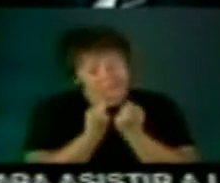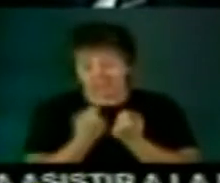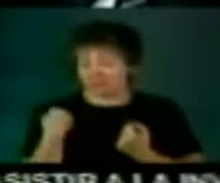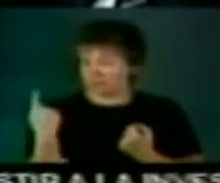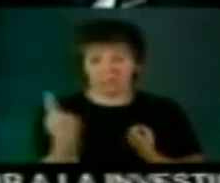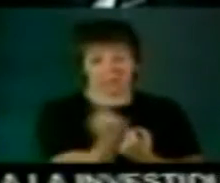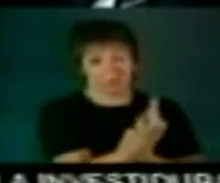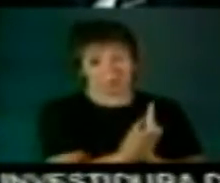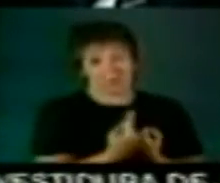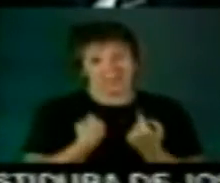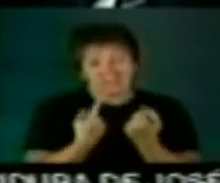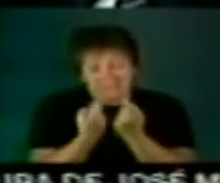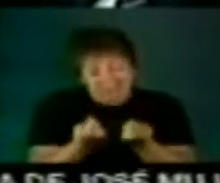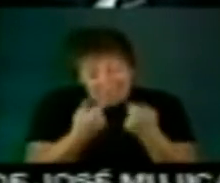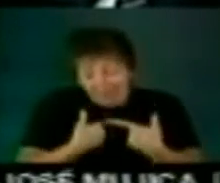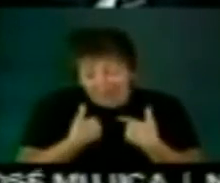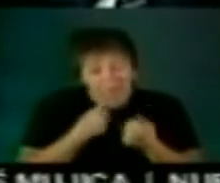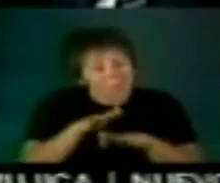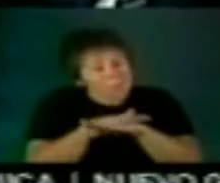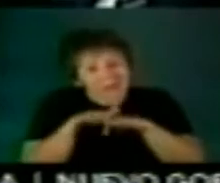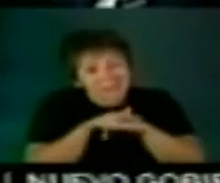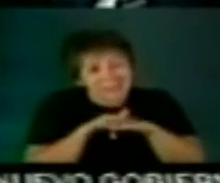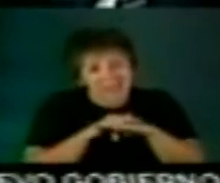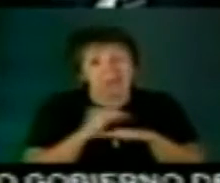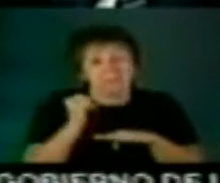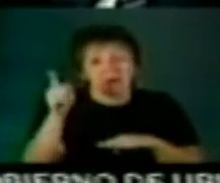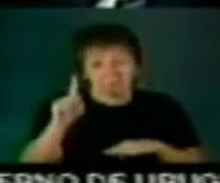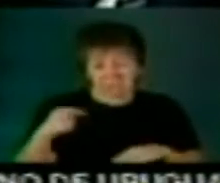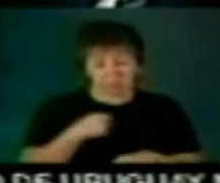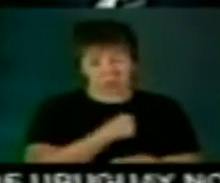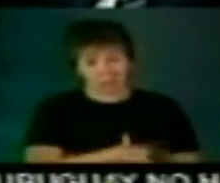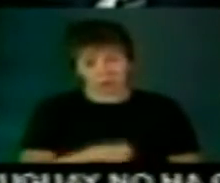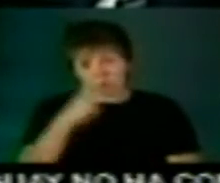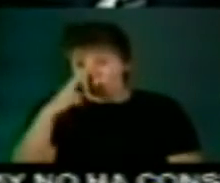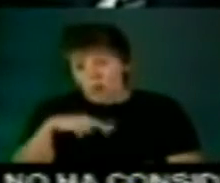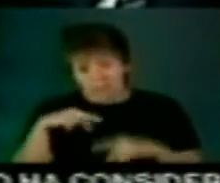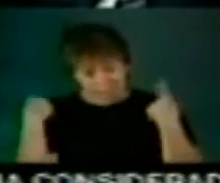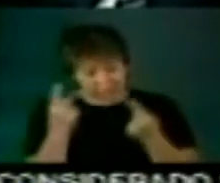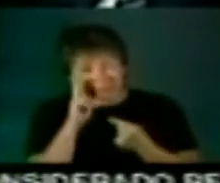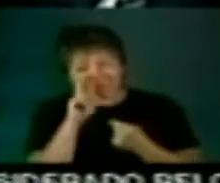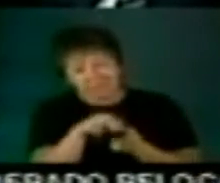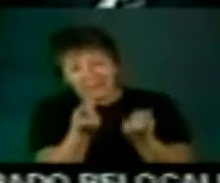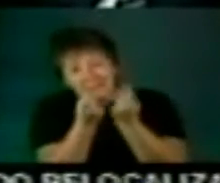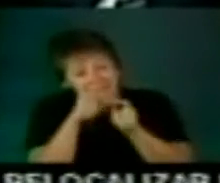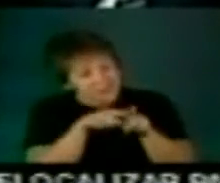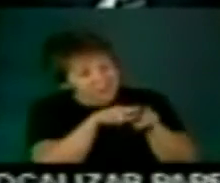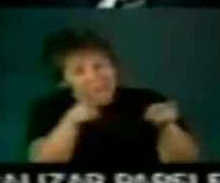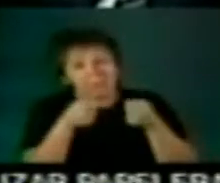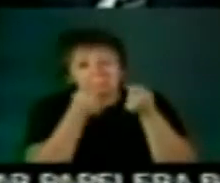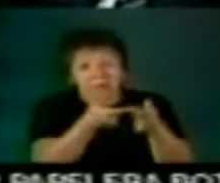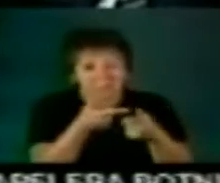los términos definidos por Naciones Unidas. Pero con saciar las necesidades